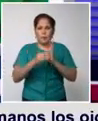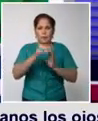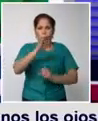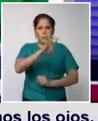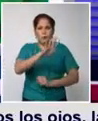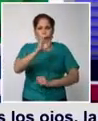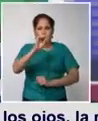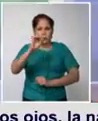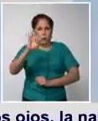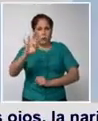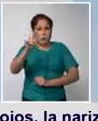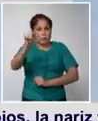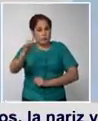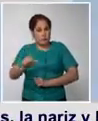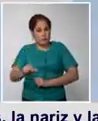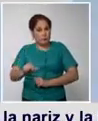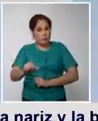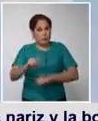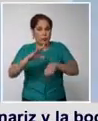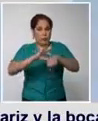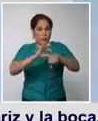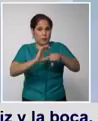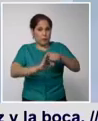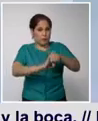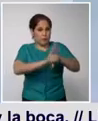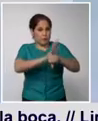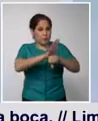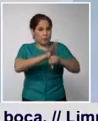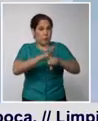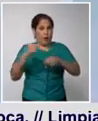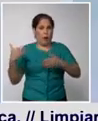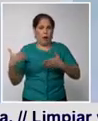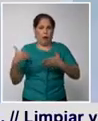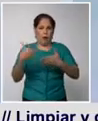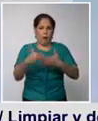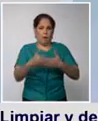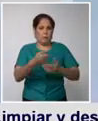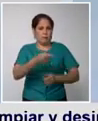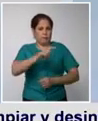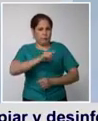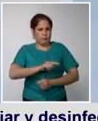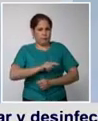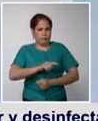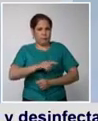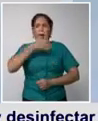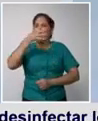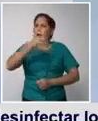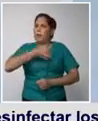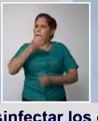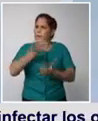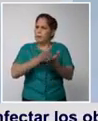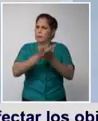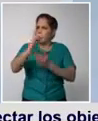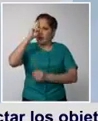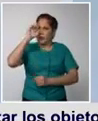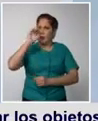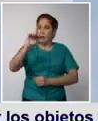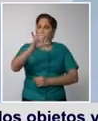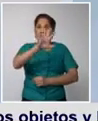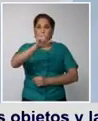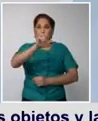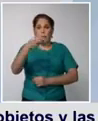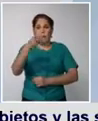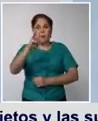90.408 pacientes diagnosticados con la enfermedad hasta el día de ayer. Como ya dijimos, se mantiene ingresado el